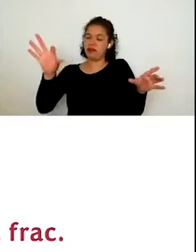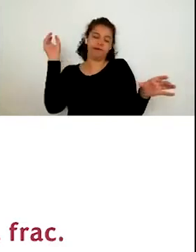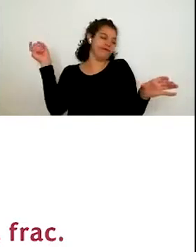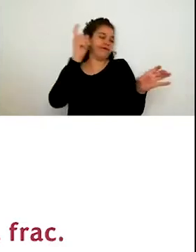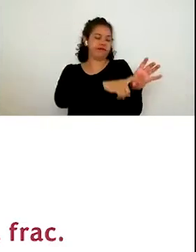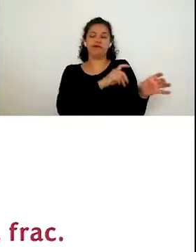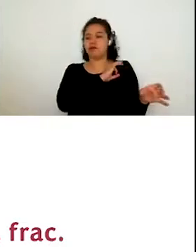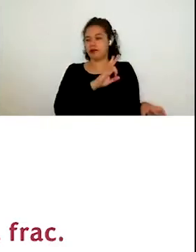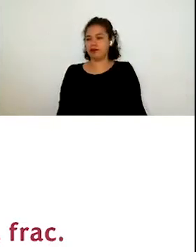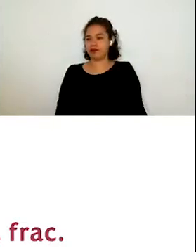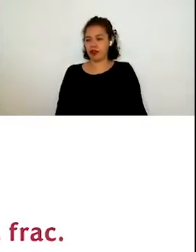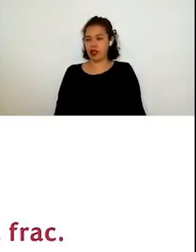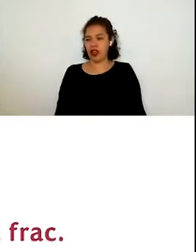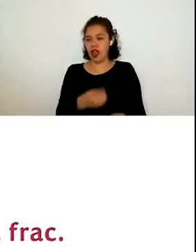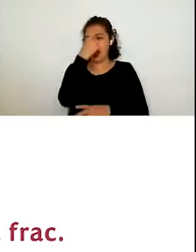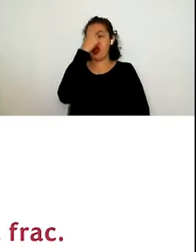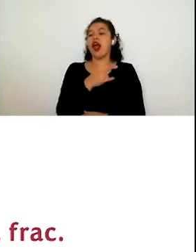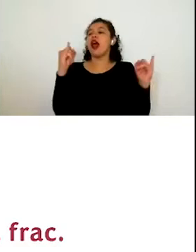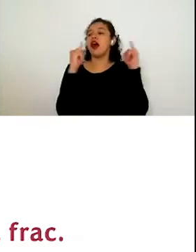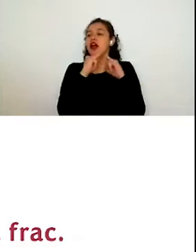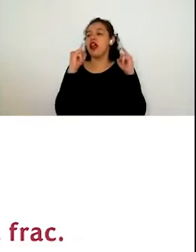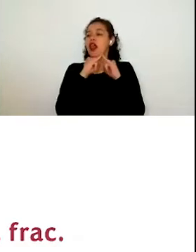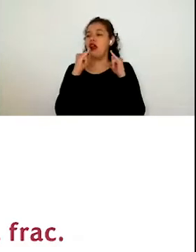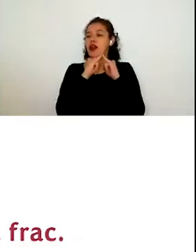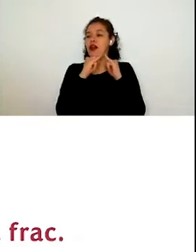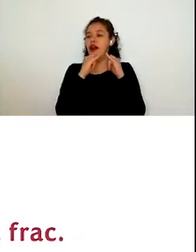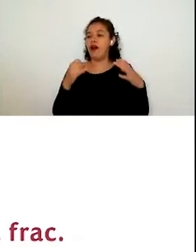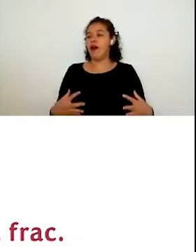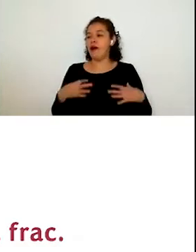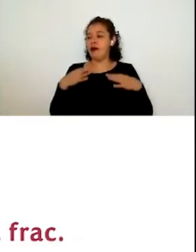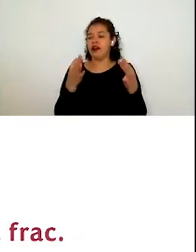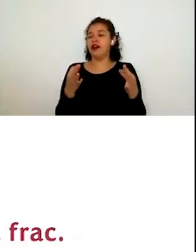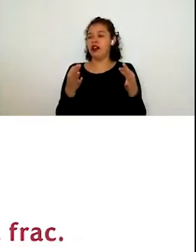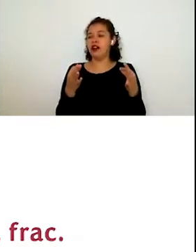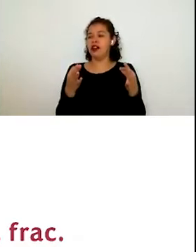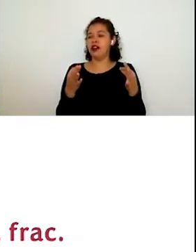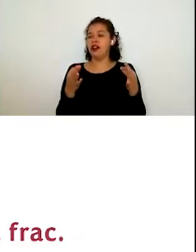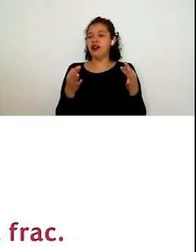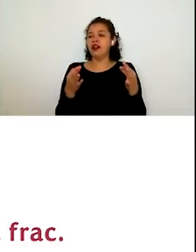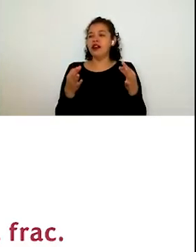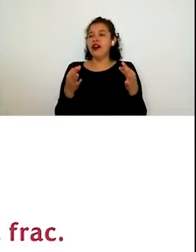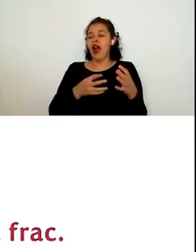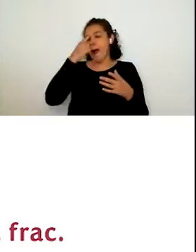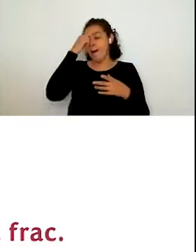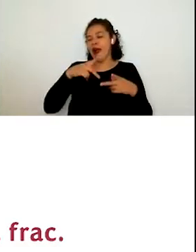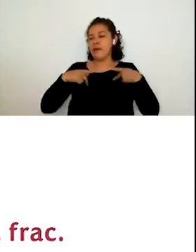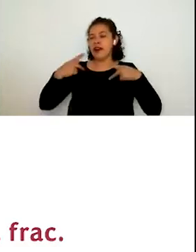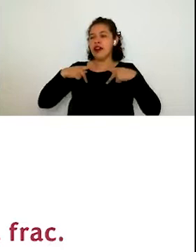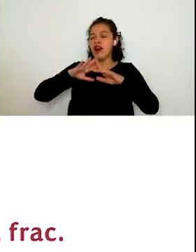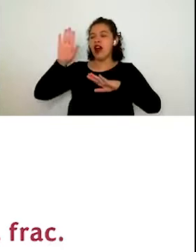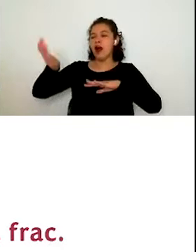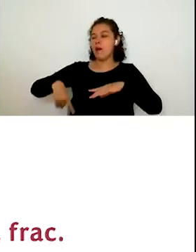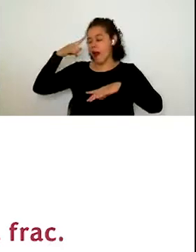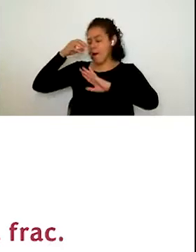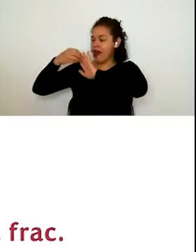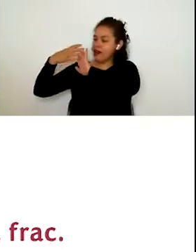de las instituciones que fueron constituidas a través de una disposición testamentaria, si una